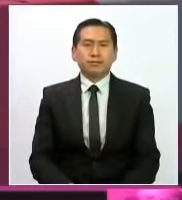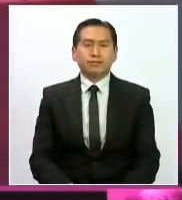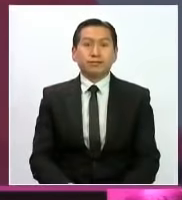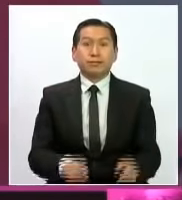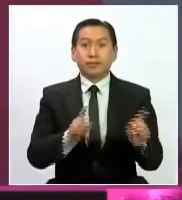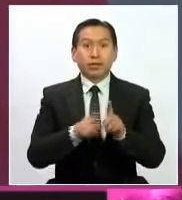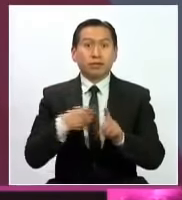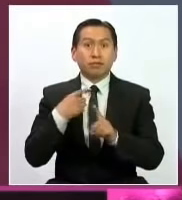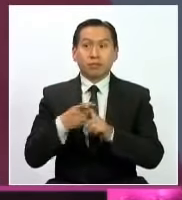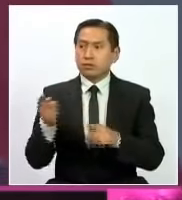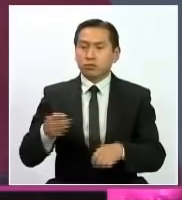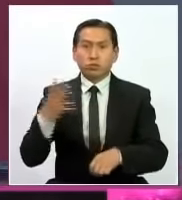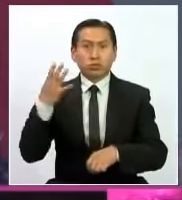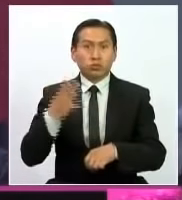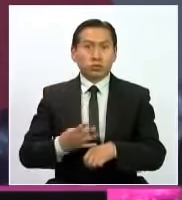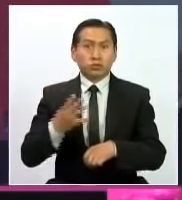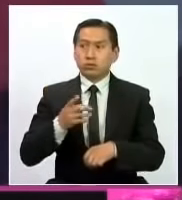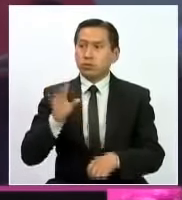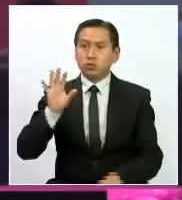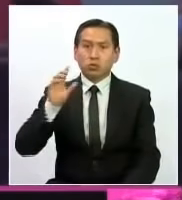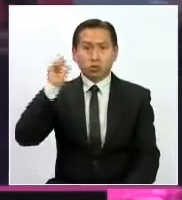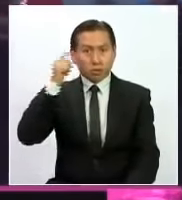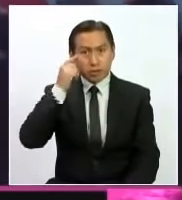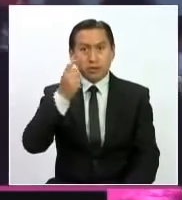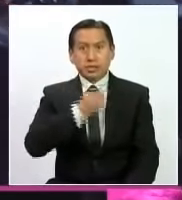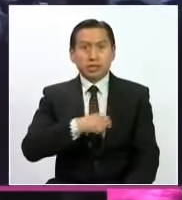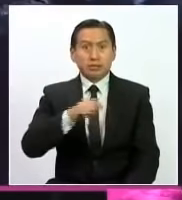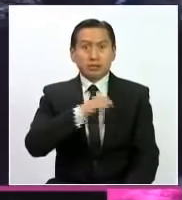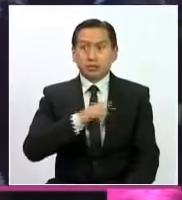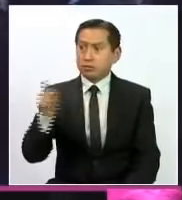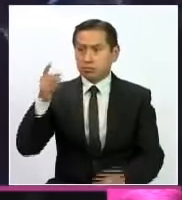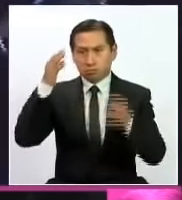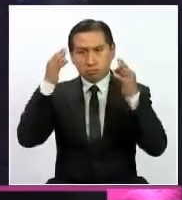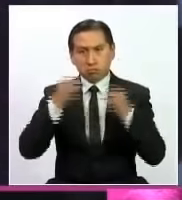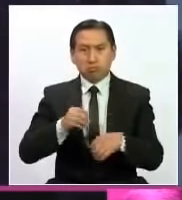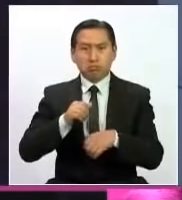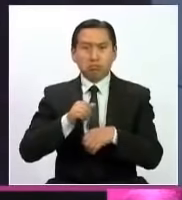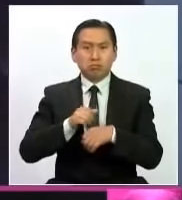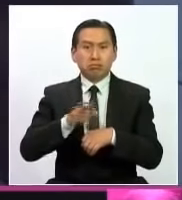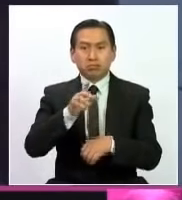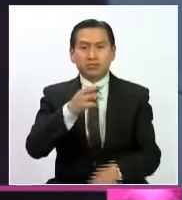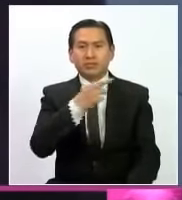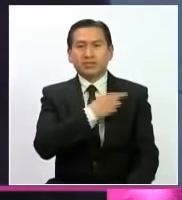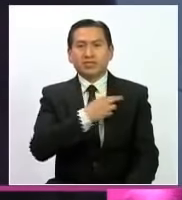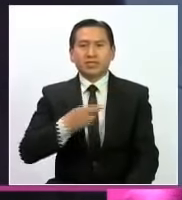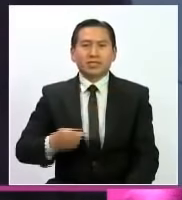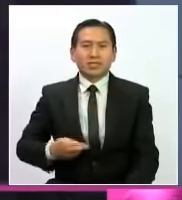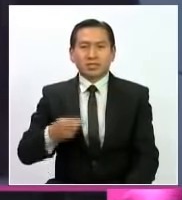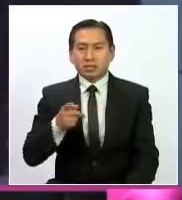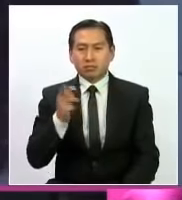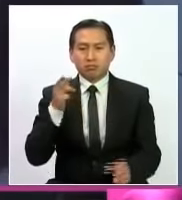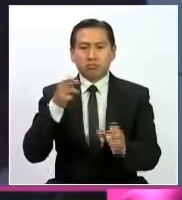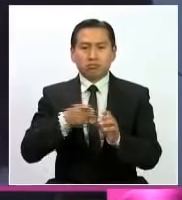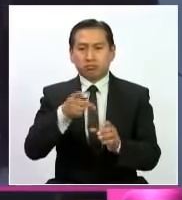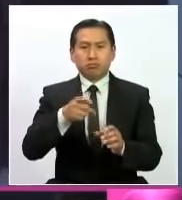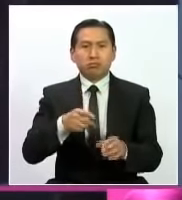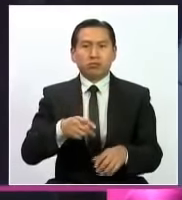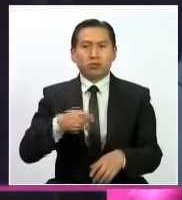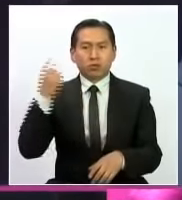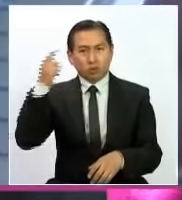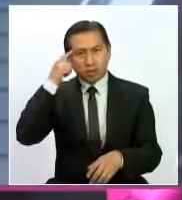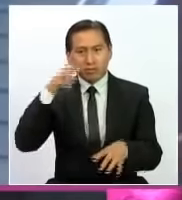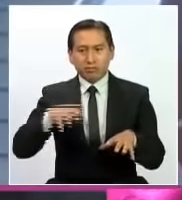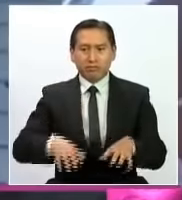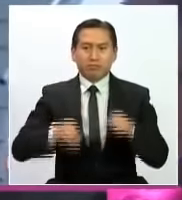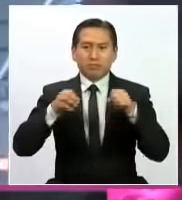Además, la cuarta ocasión de que el gobierno español decide enviar al rey a los actos de asunción de un gobernante latinoamericano